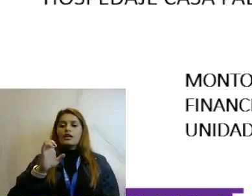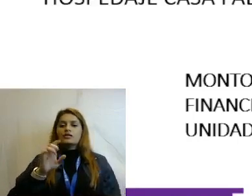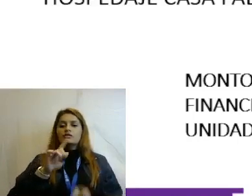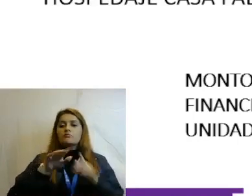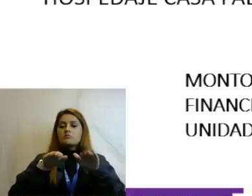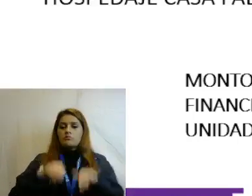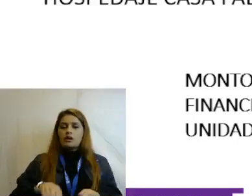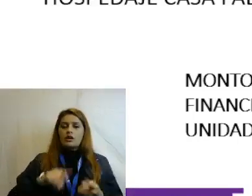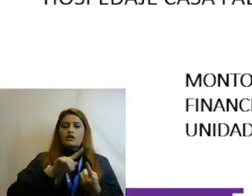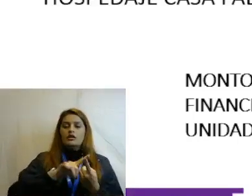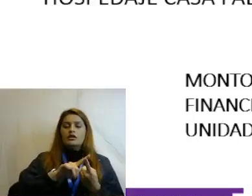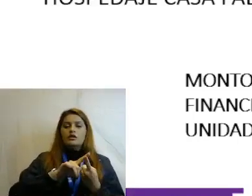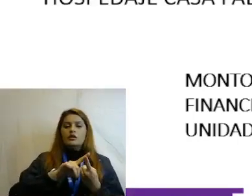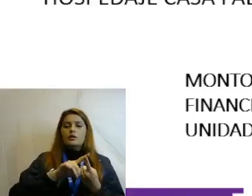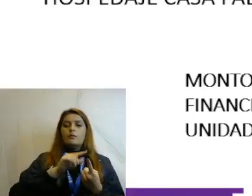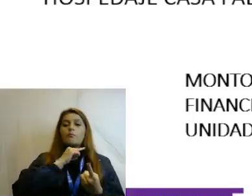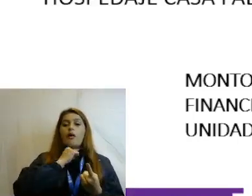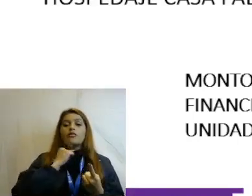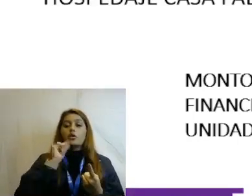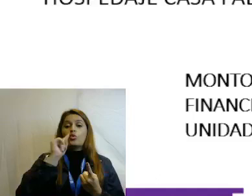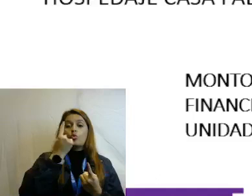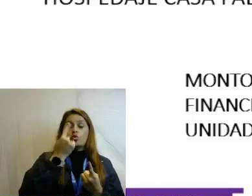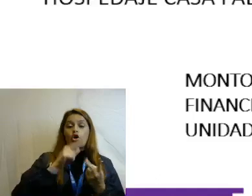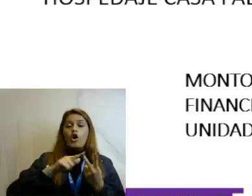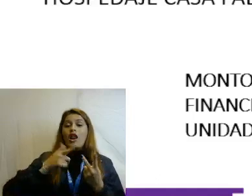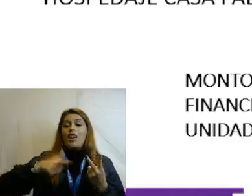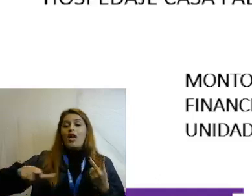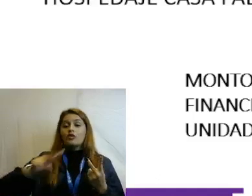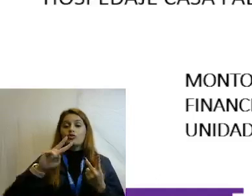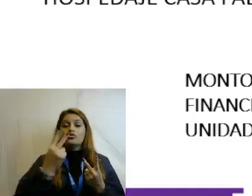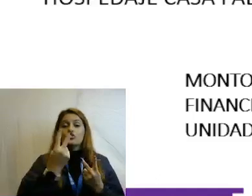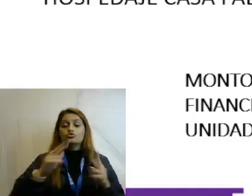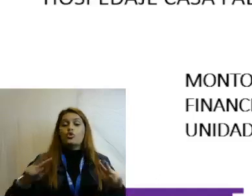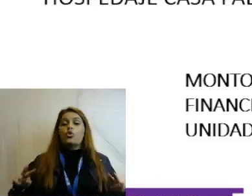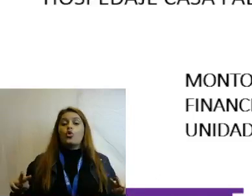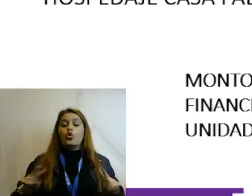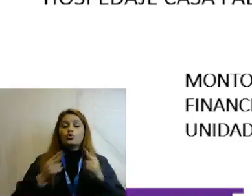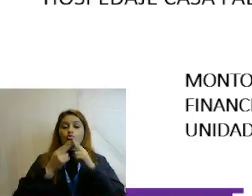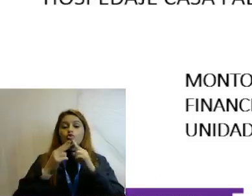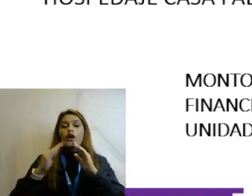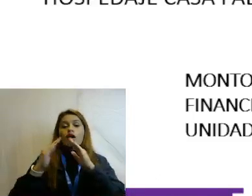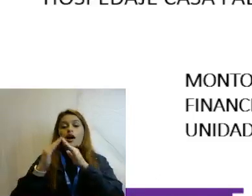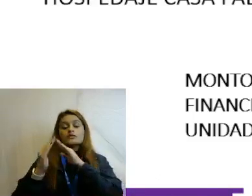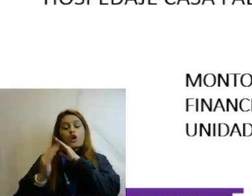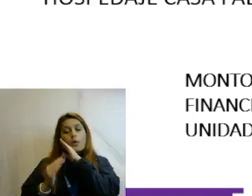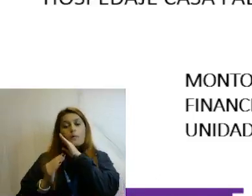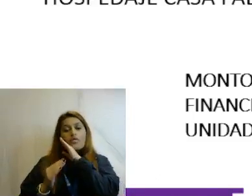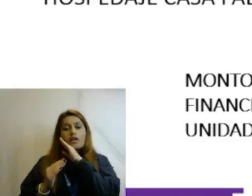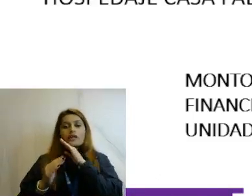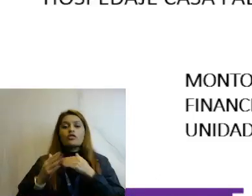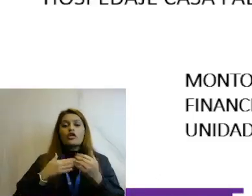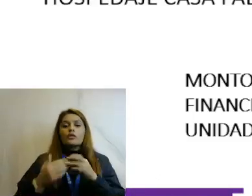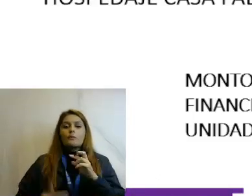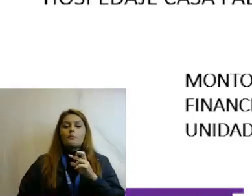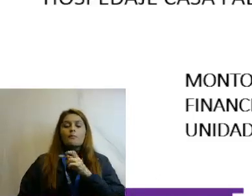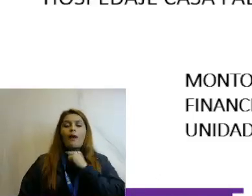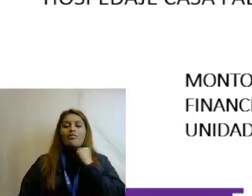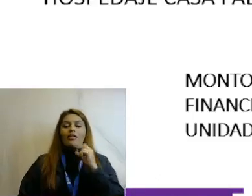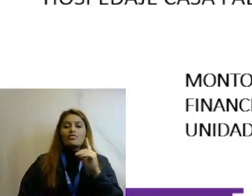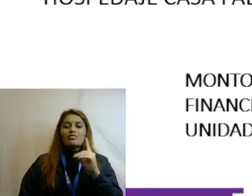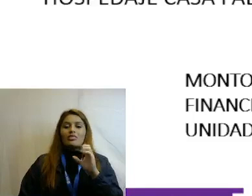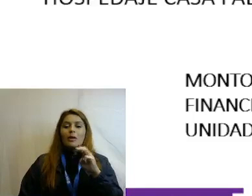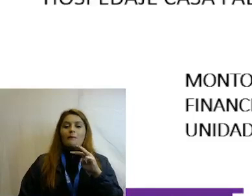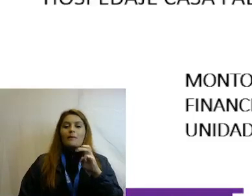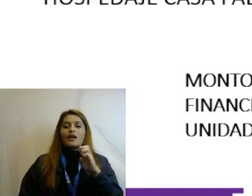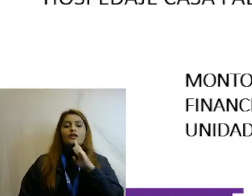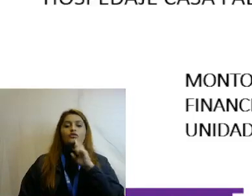y la reposición de la sede social Los Lagos 2 y la construcción de la casa de hospedaje Padre Demetrio. Entre los tres